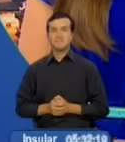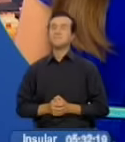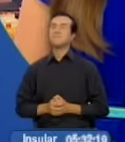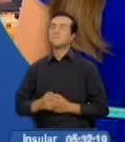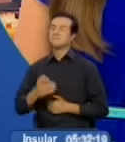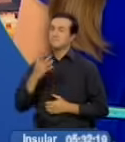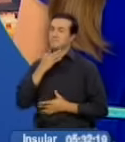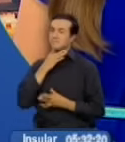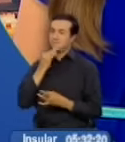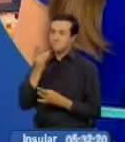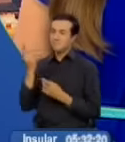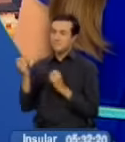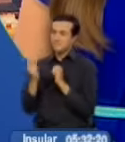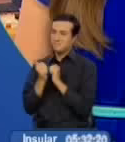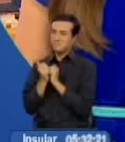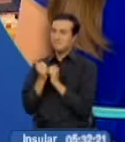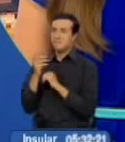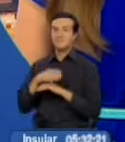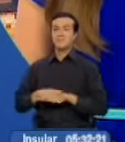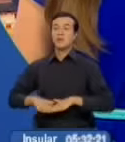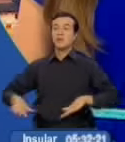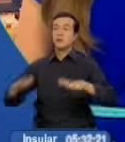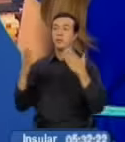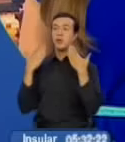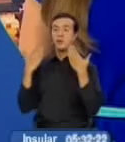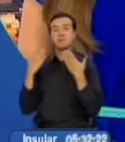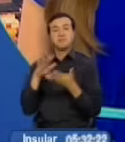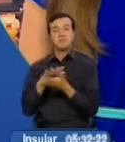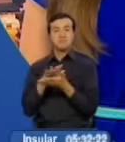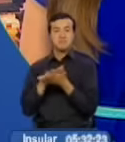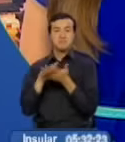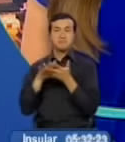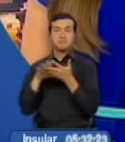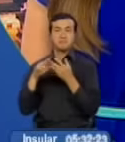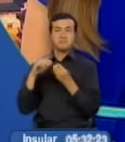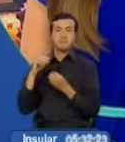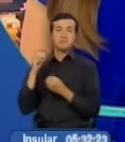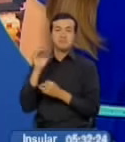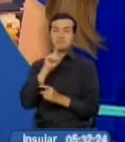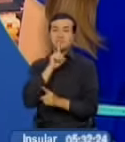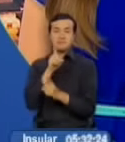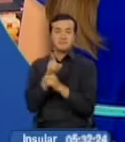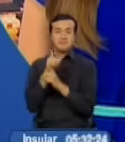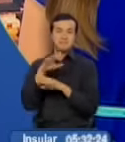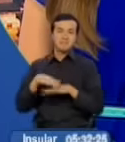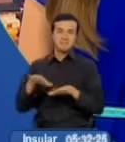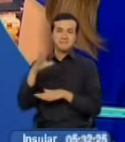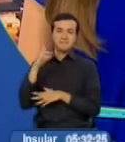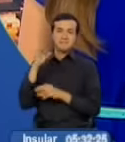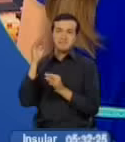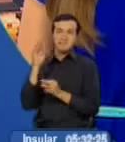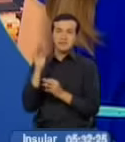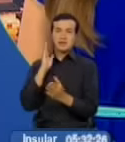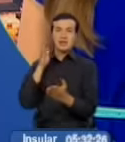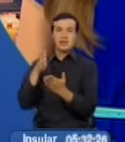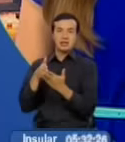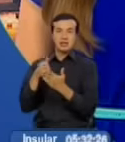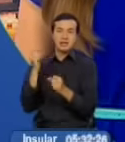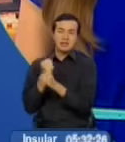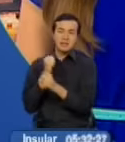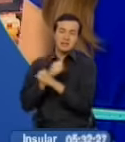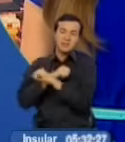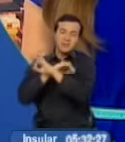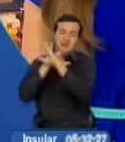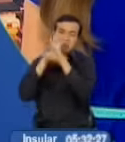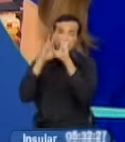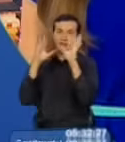Vanessa, es un placer acompañarte. Bueno, el puerto principal amanece fresco. Realmente es un privilegio poder acercarse al trabajo a esta hora de la mañana